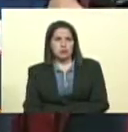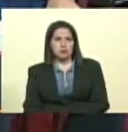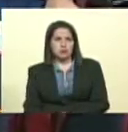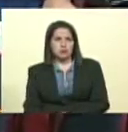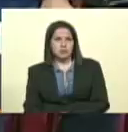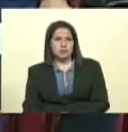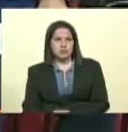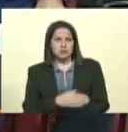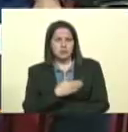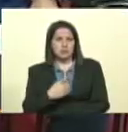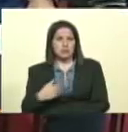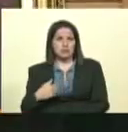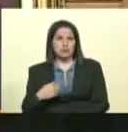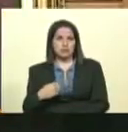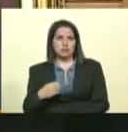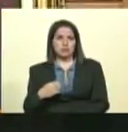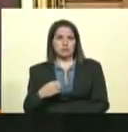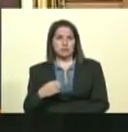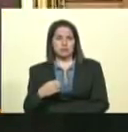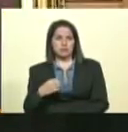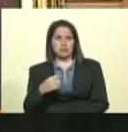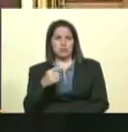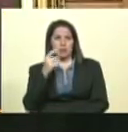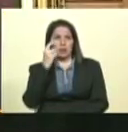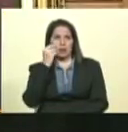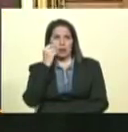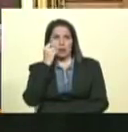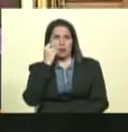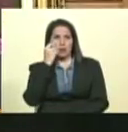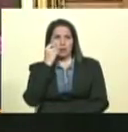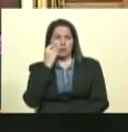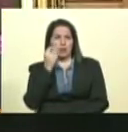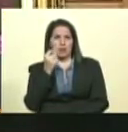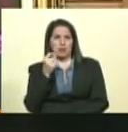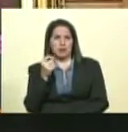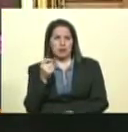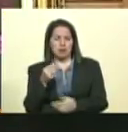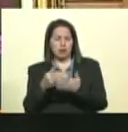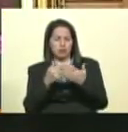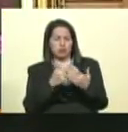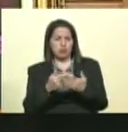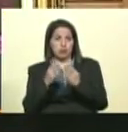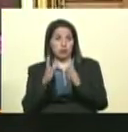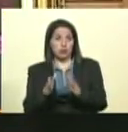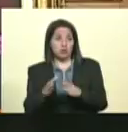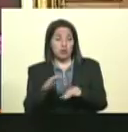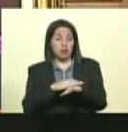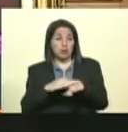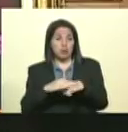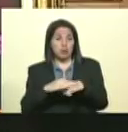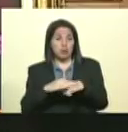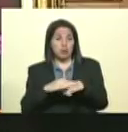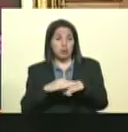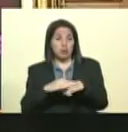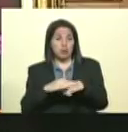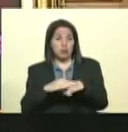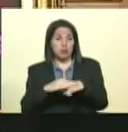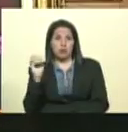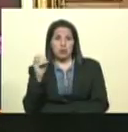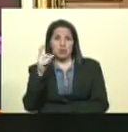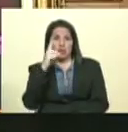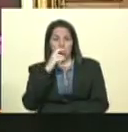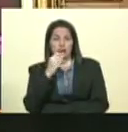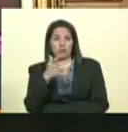Yo quisiera que Néstor Valle, que es estudioso, un hombre ministro del Trabajo hoy, por lo